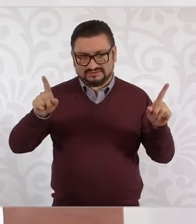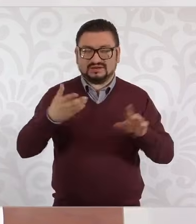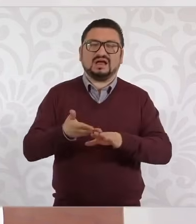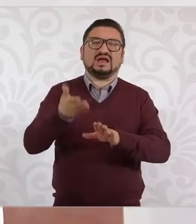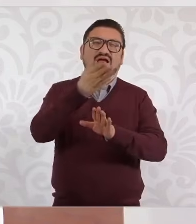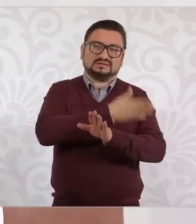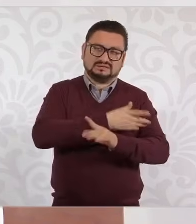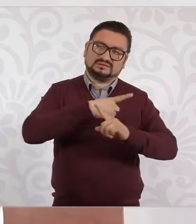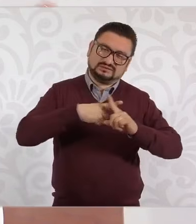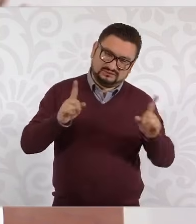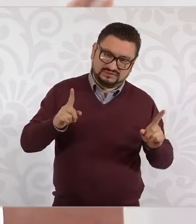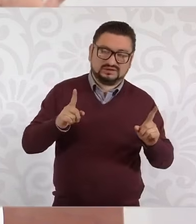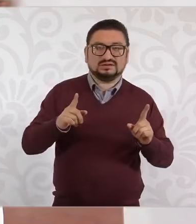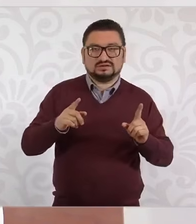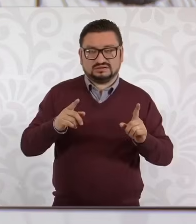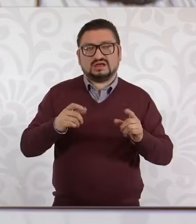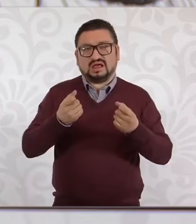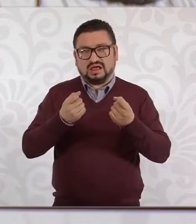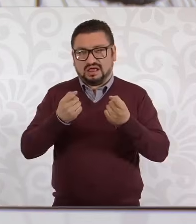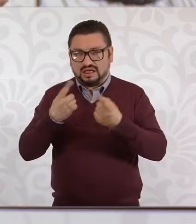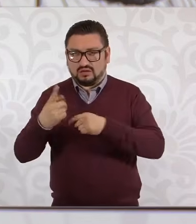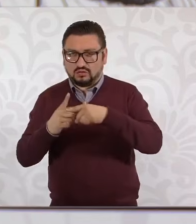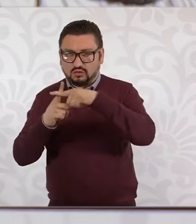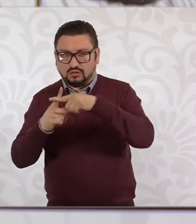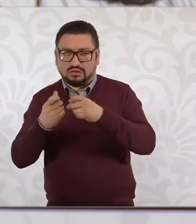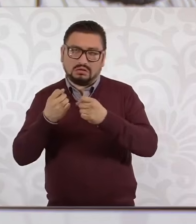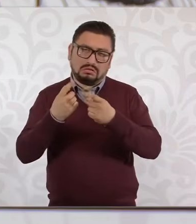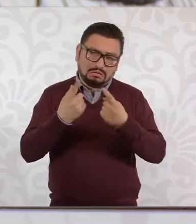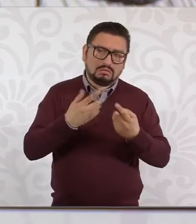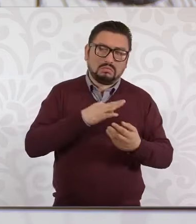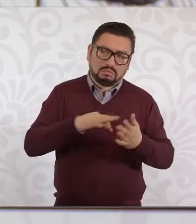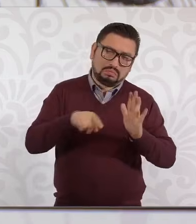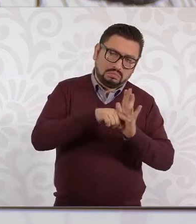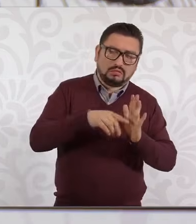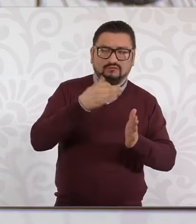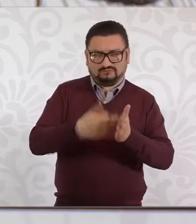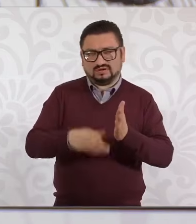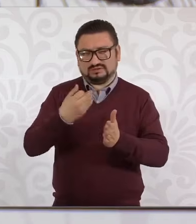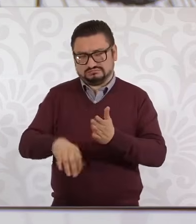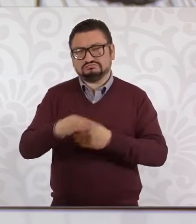Tiene sus pros y desde mi punto de vista también requiere mejorarse.